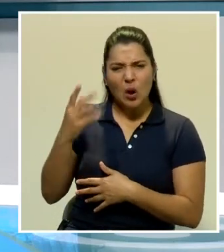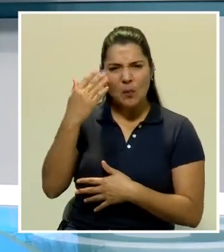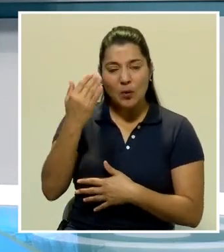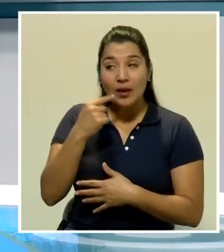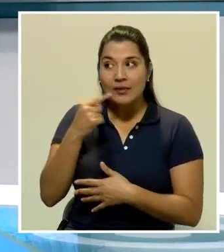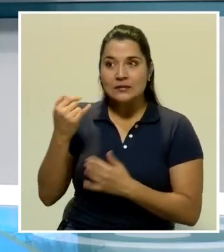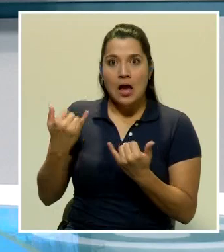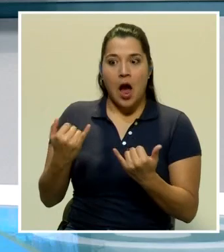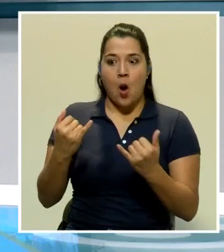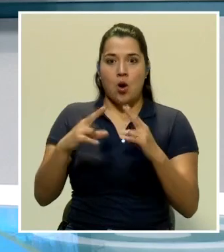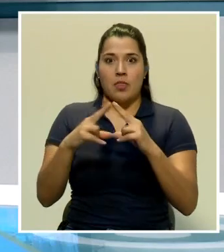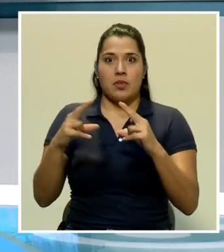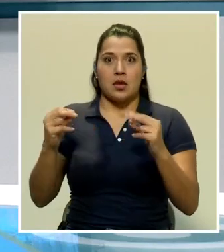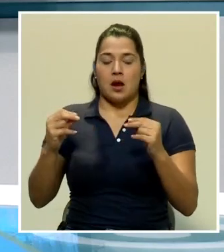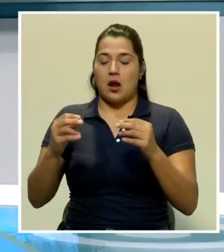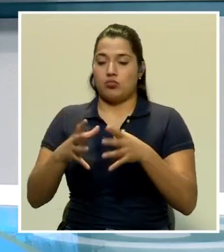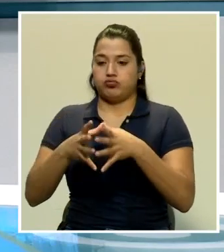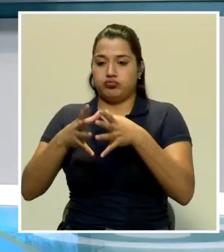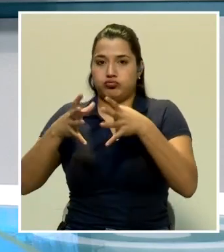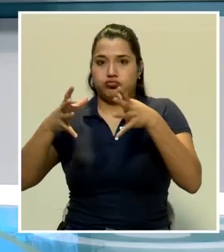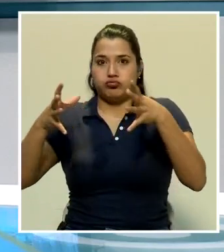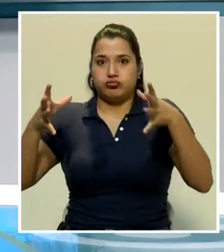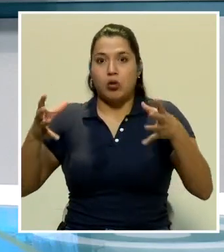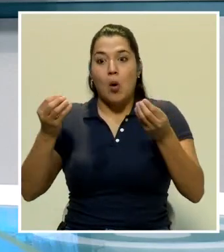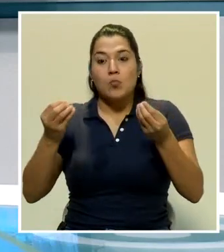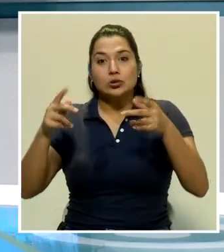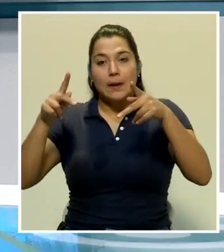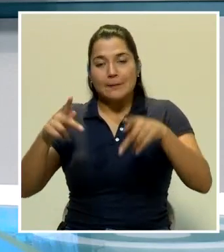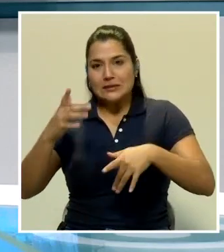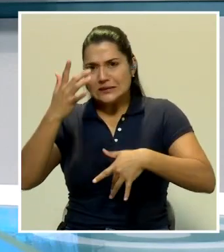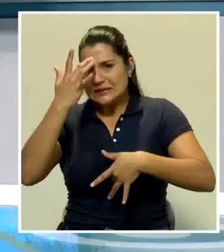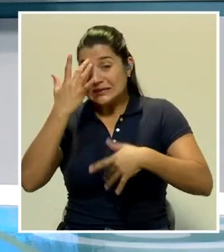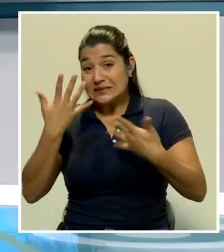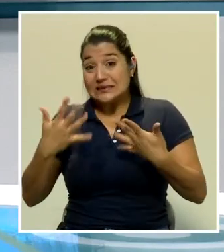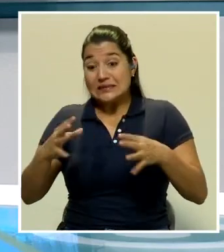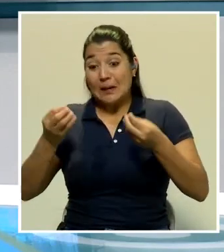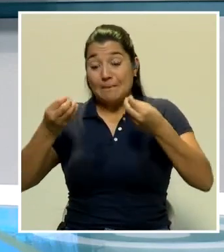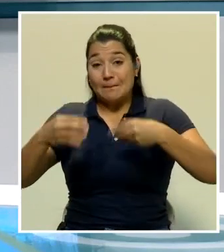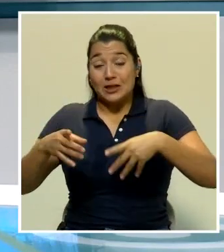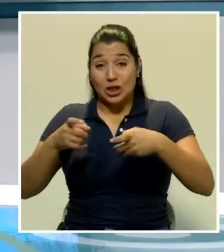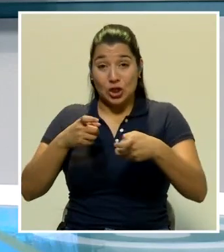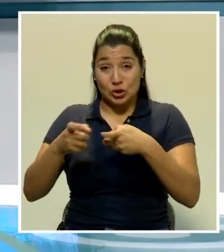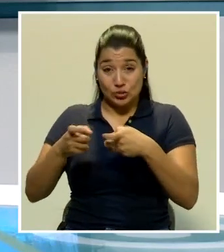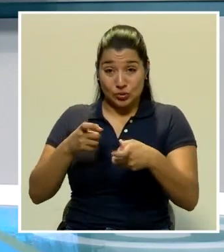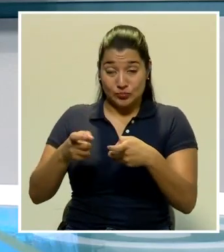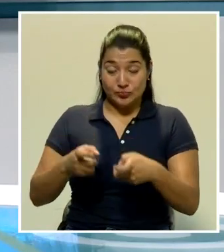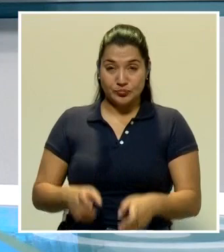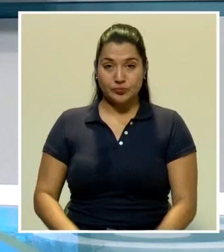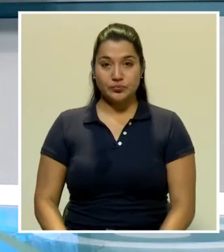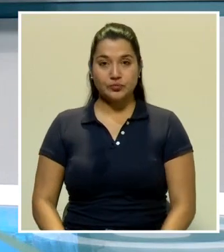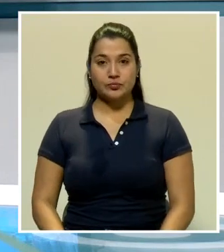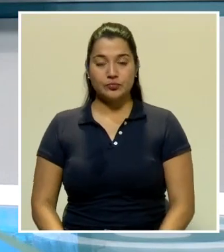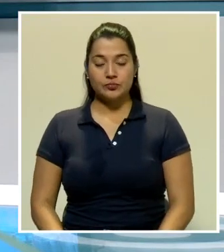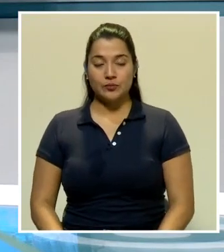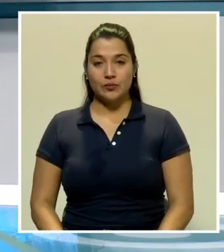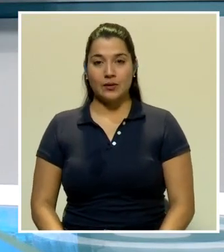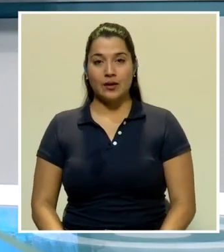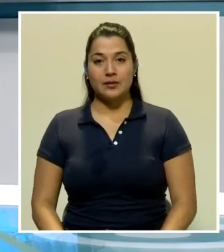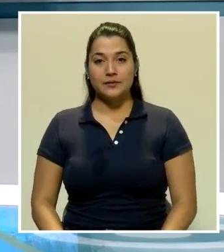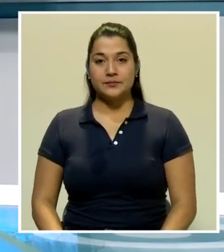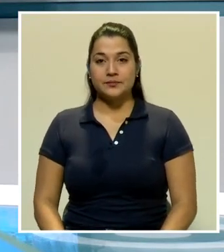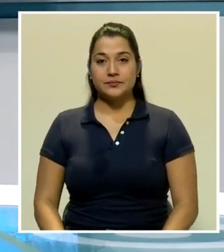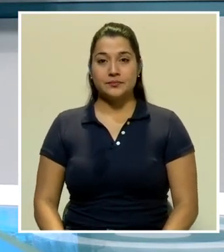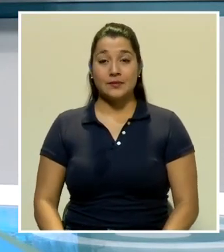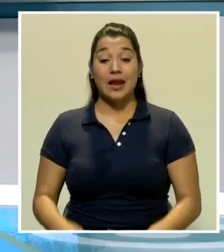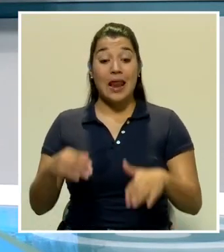que, según la Organización Panamericana de la Salud, ocurre en Nicaragua durante estos días. El paso